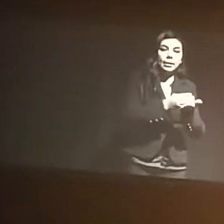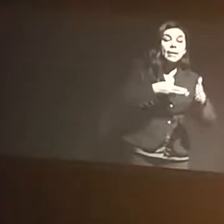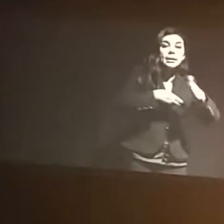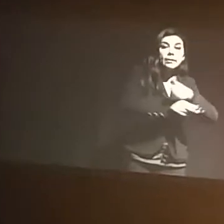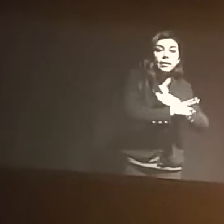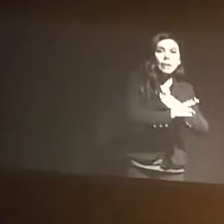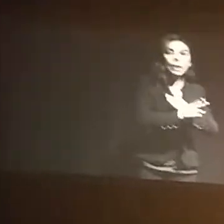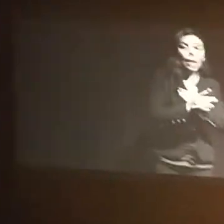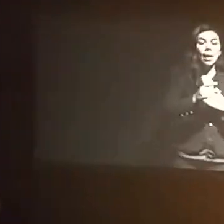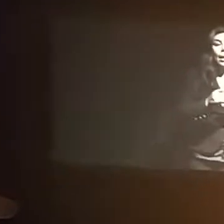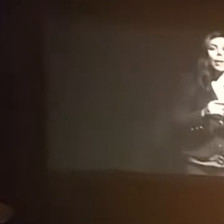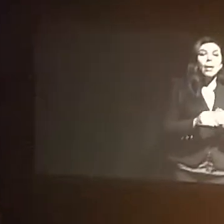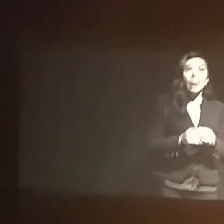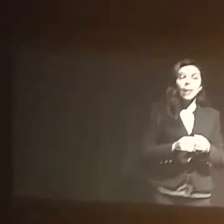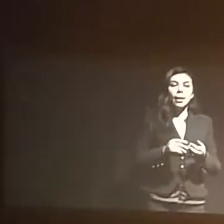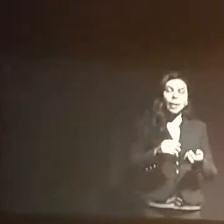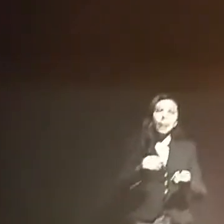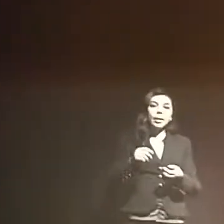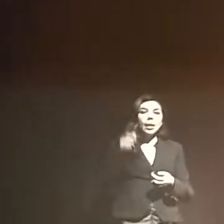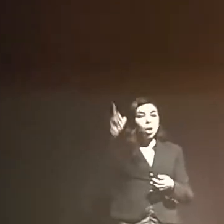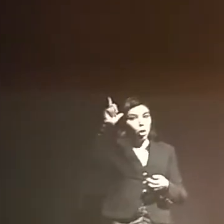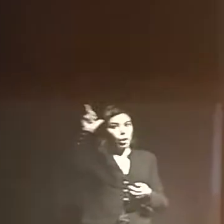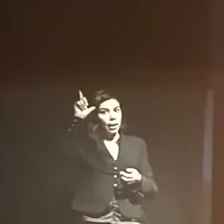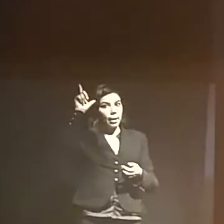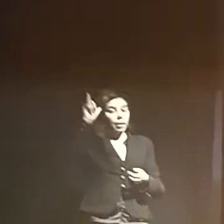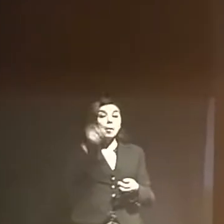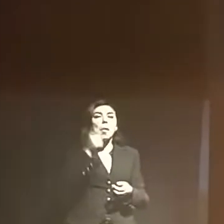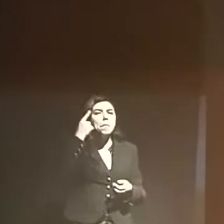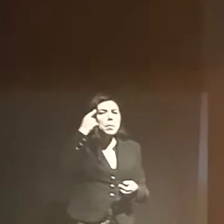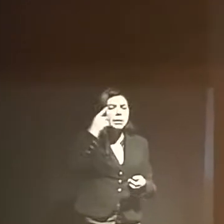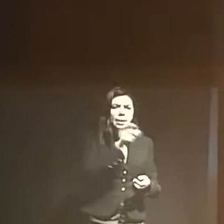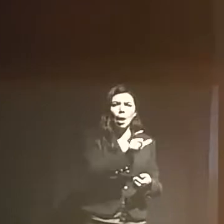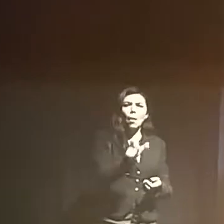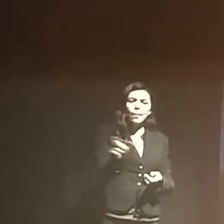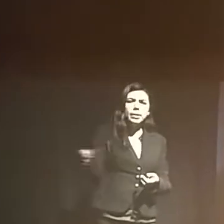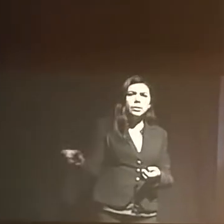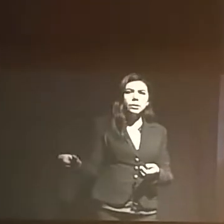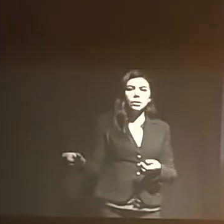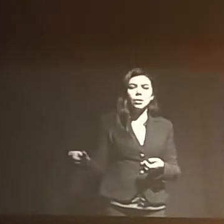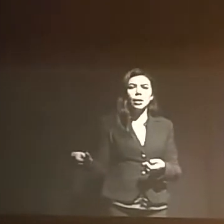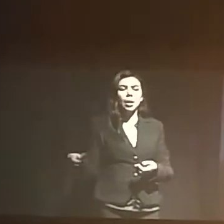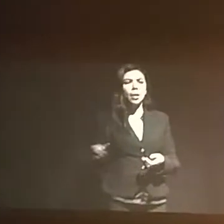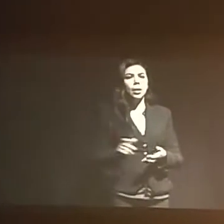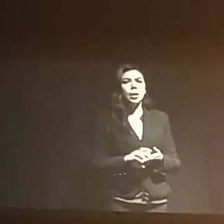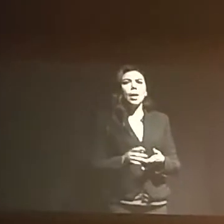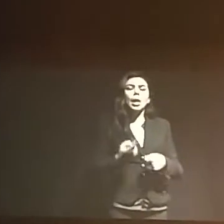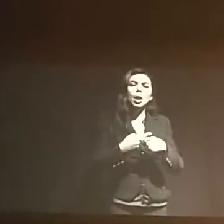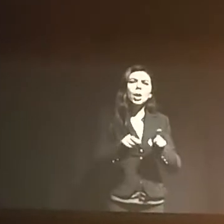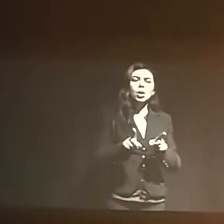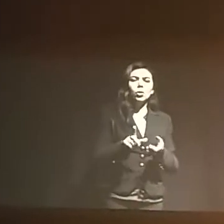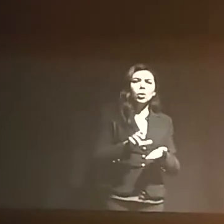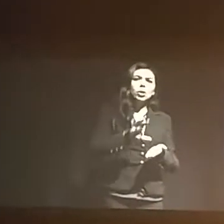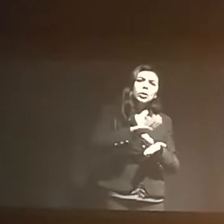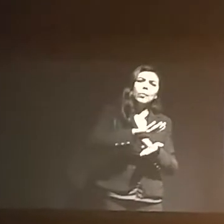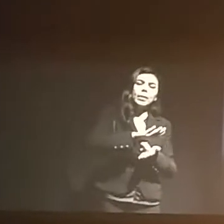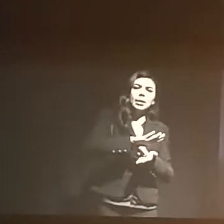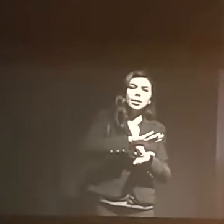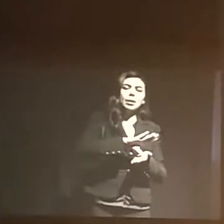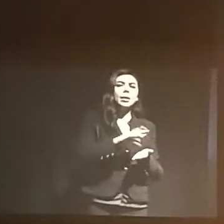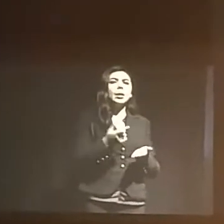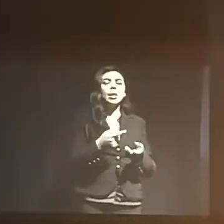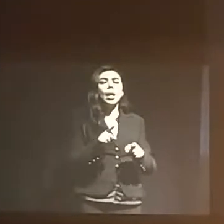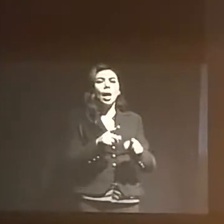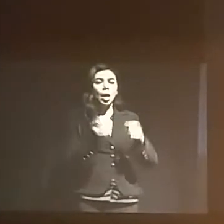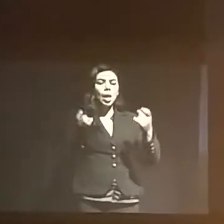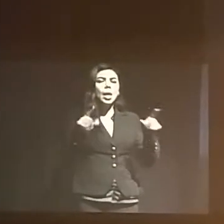accesibilidad en Londres. Pensaban personas. Tenemos en Medellín, donde hay una situación similar un poco en términos